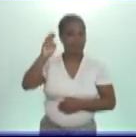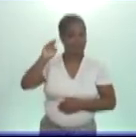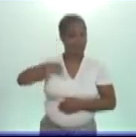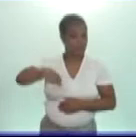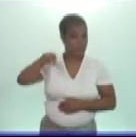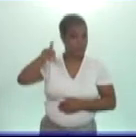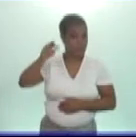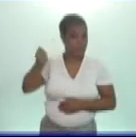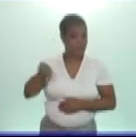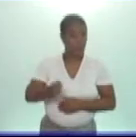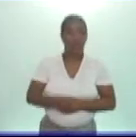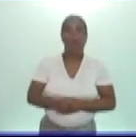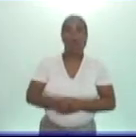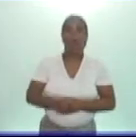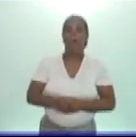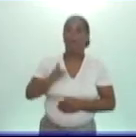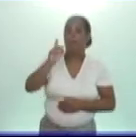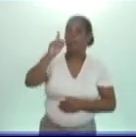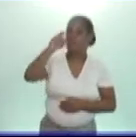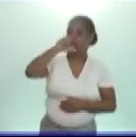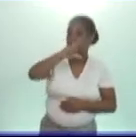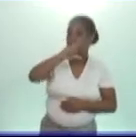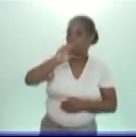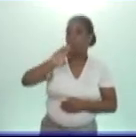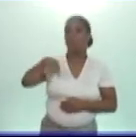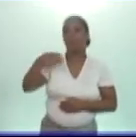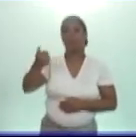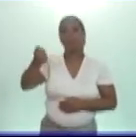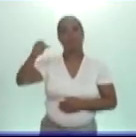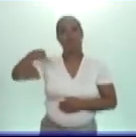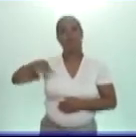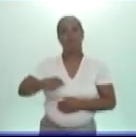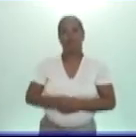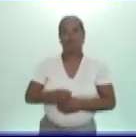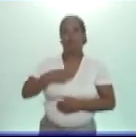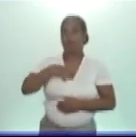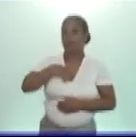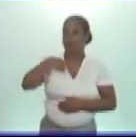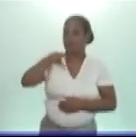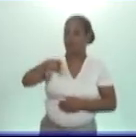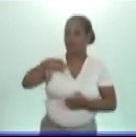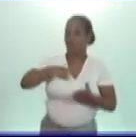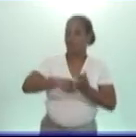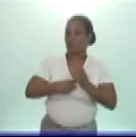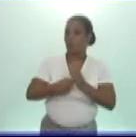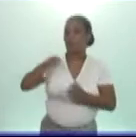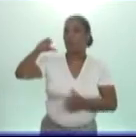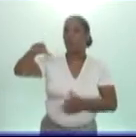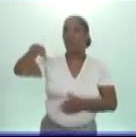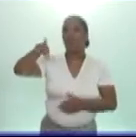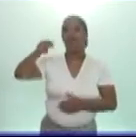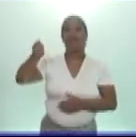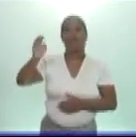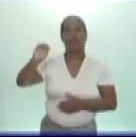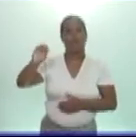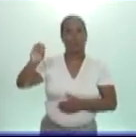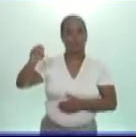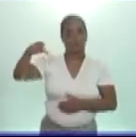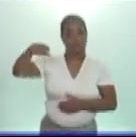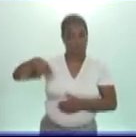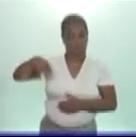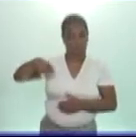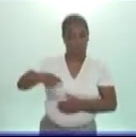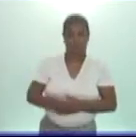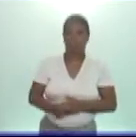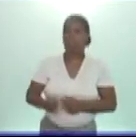en decigramos y a gramos. ¿Y aquí qué tenemos? Aquí tenemos los múltiplos del gramo, que a su vez son unidades que